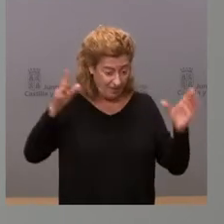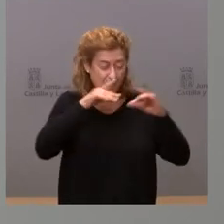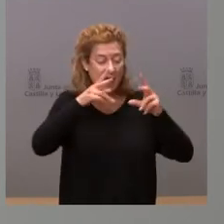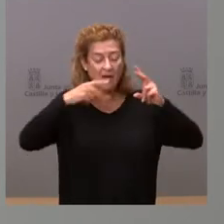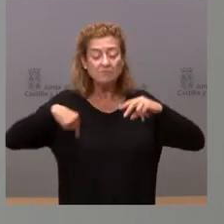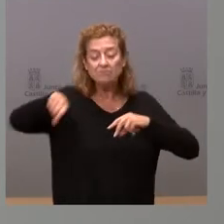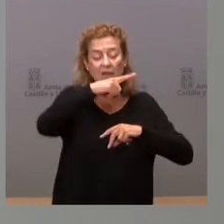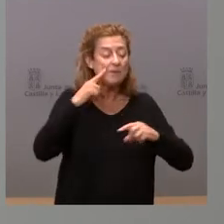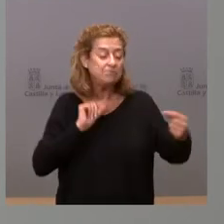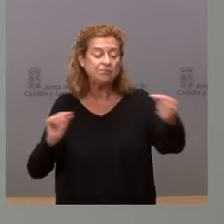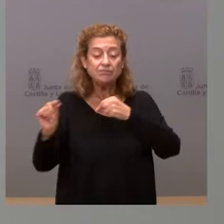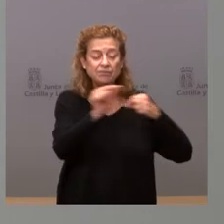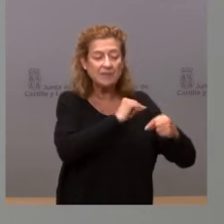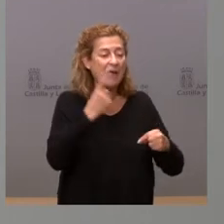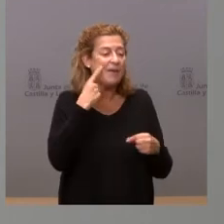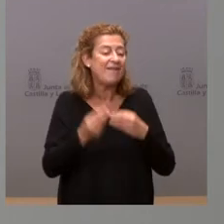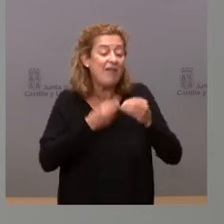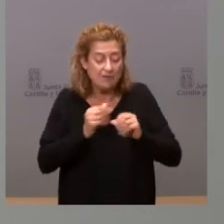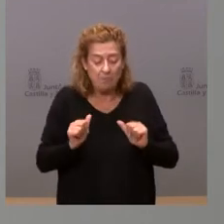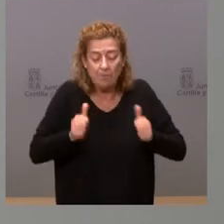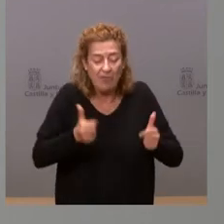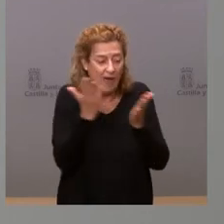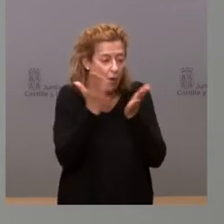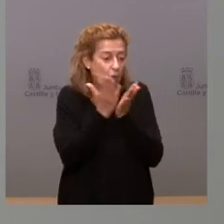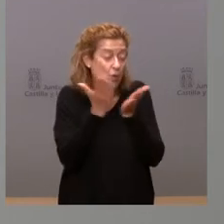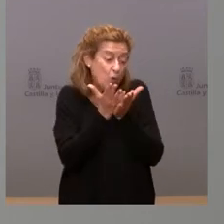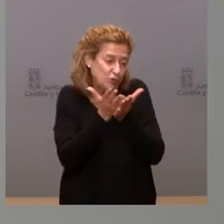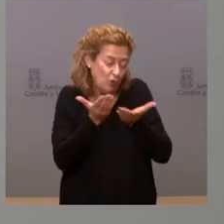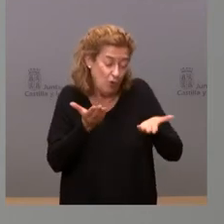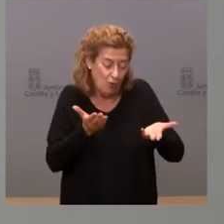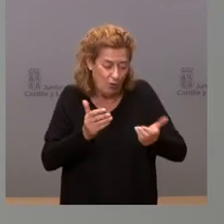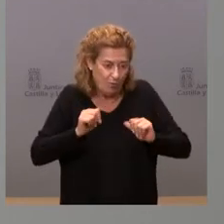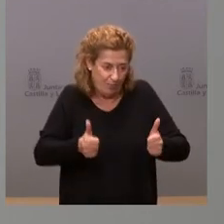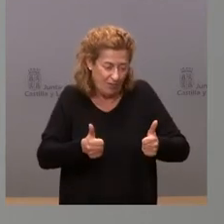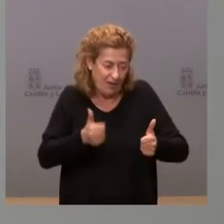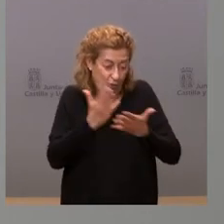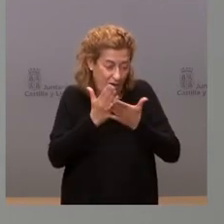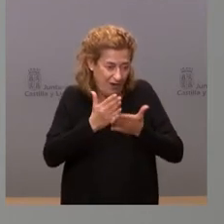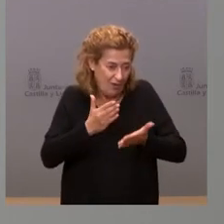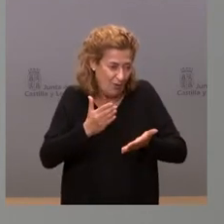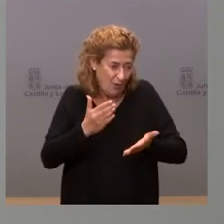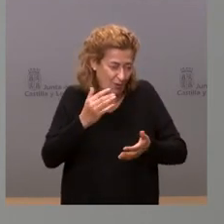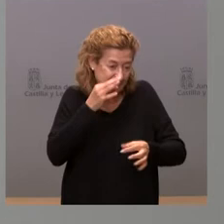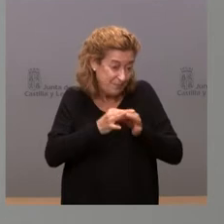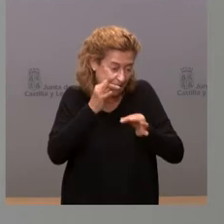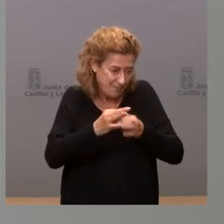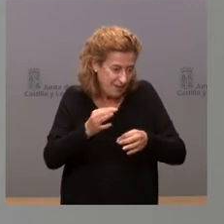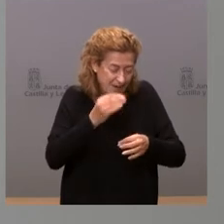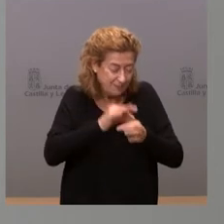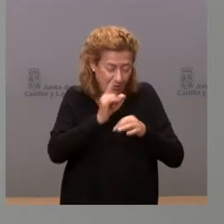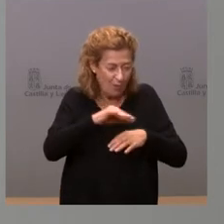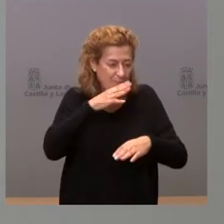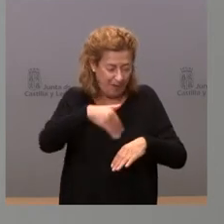las bases de del comienzo del área en el comienzo del curso escolar en juego ya salen ustedes y lo ha dicho el presidente